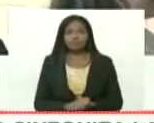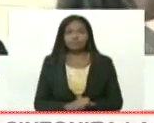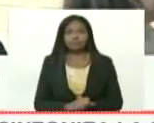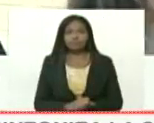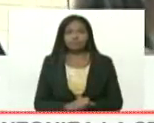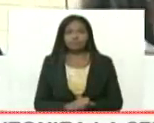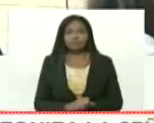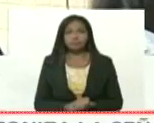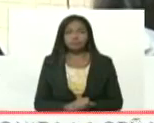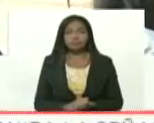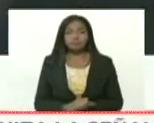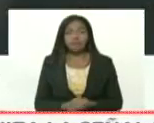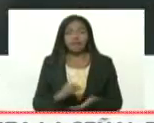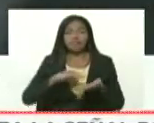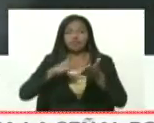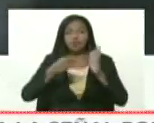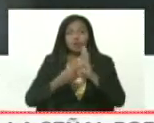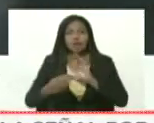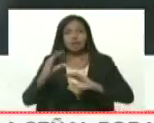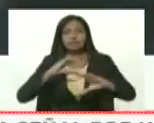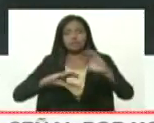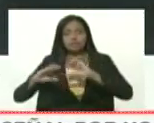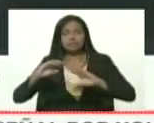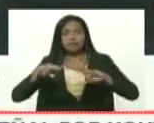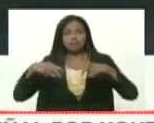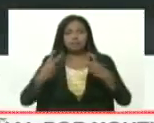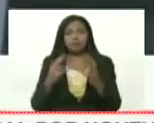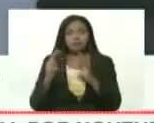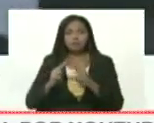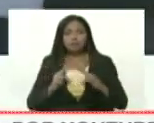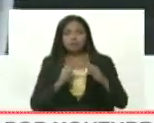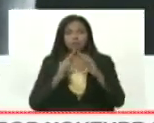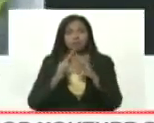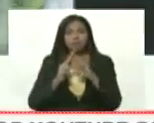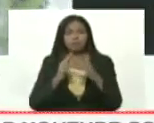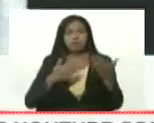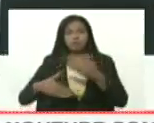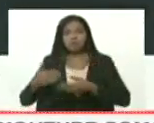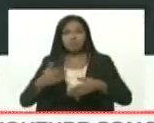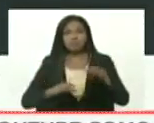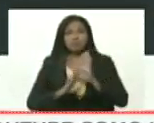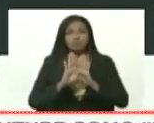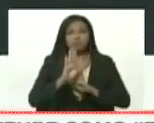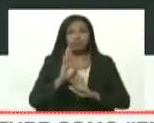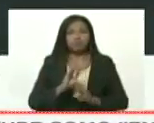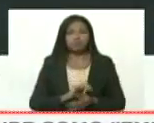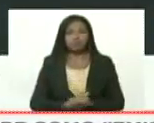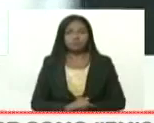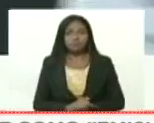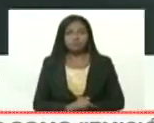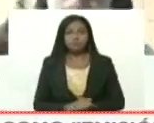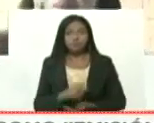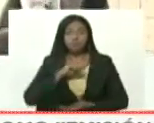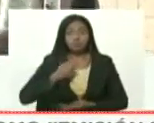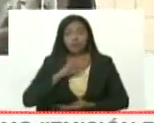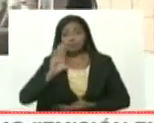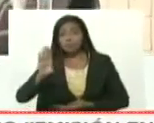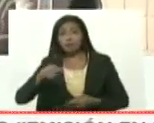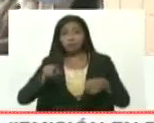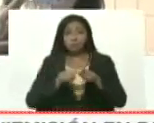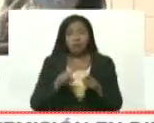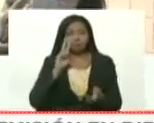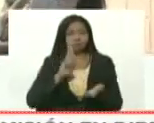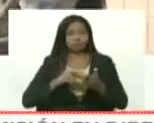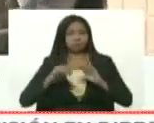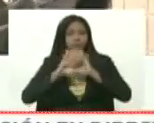ciencia, la tecnología, la innovación, el conocimiento al servicio del desarrollo de nuestra patria.